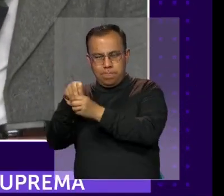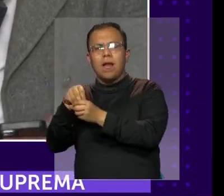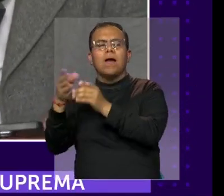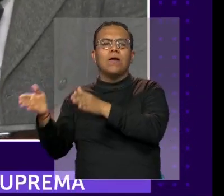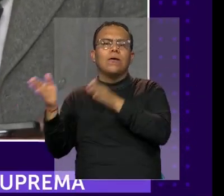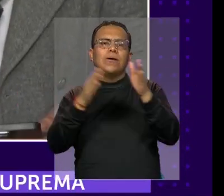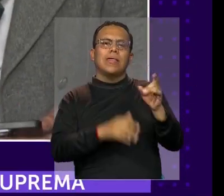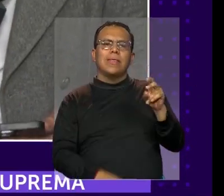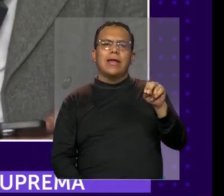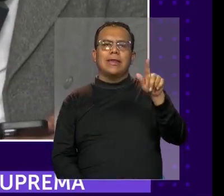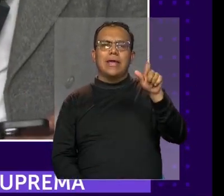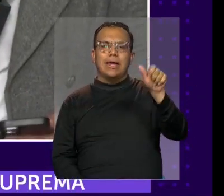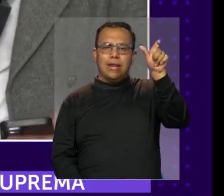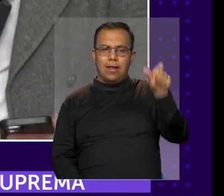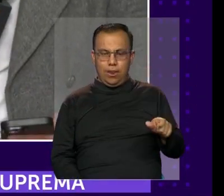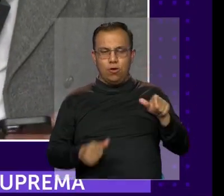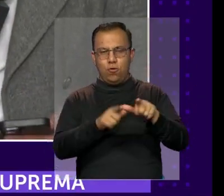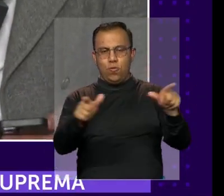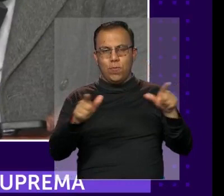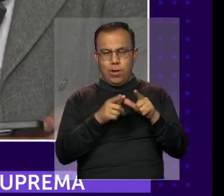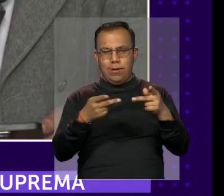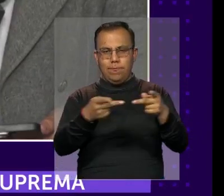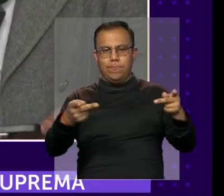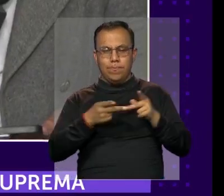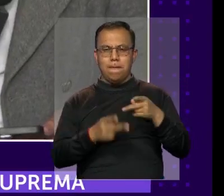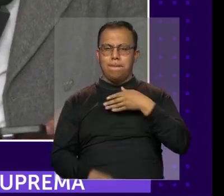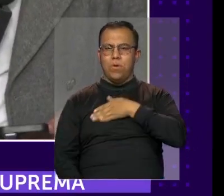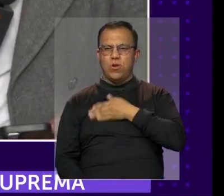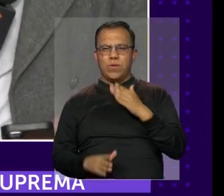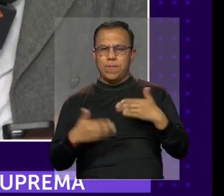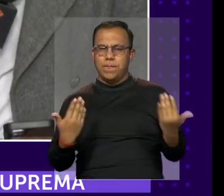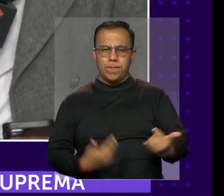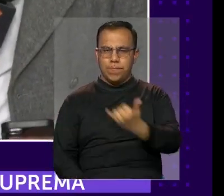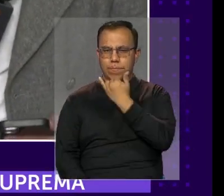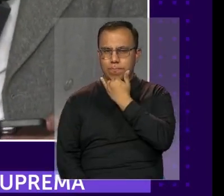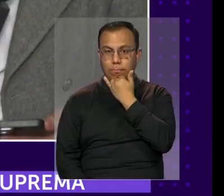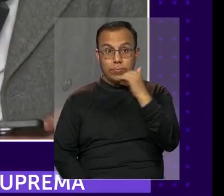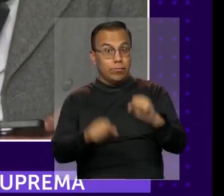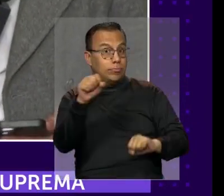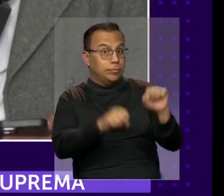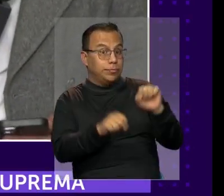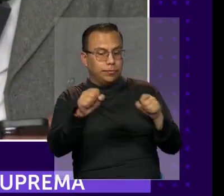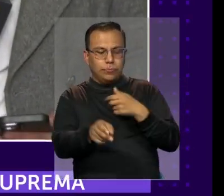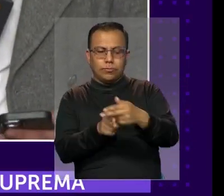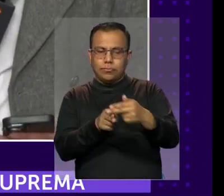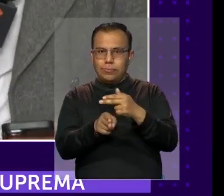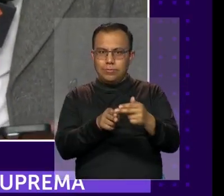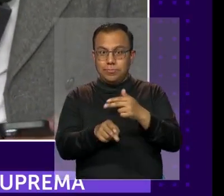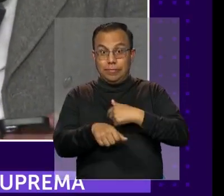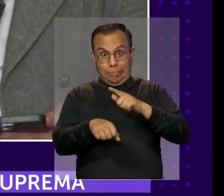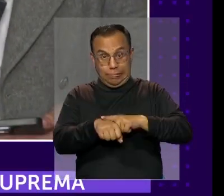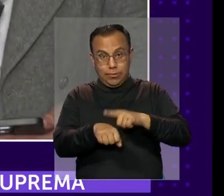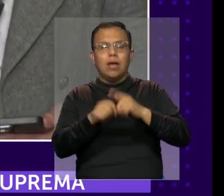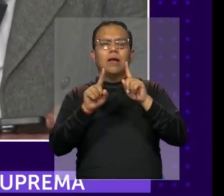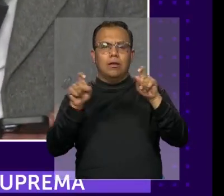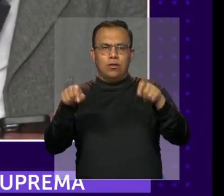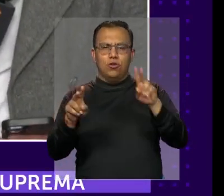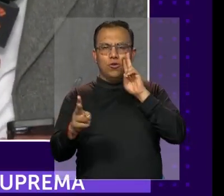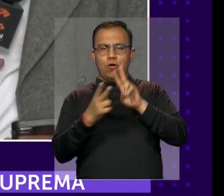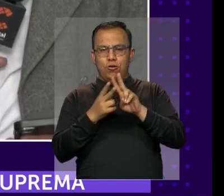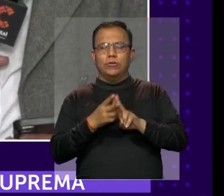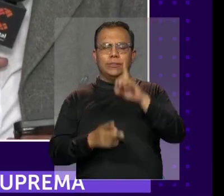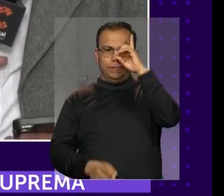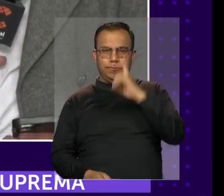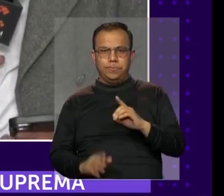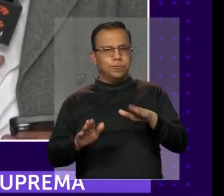Justicia y Daniela Espitia en la Plaza de Bolívar, que nos van a actualizar qué está sucediendo, porque es probable que en los próximos minutos se logre conocer esa